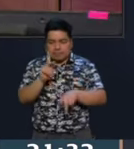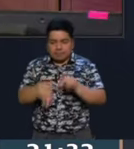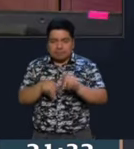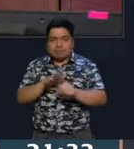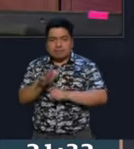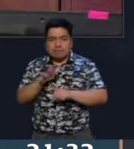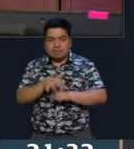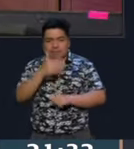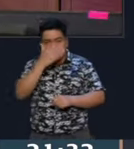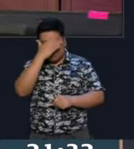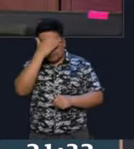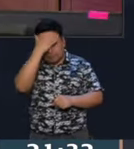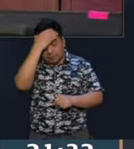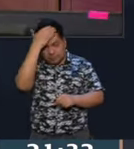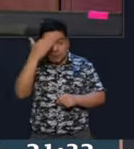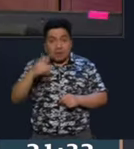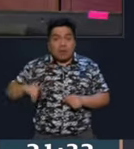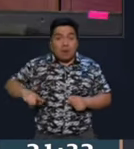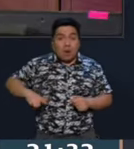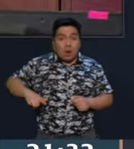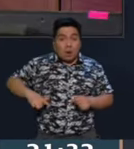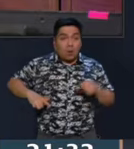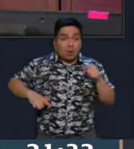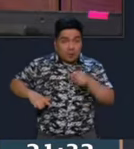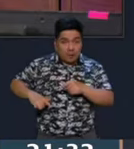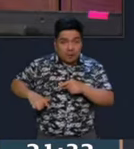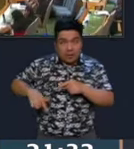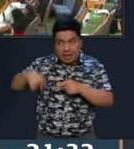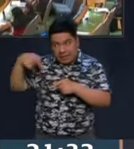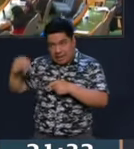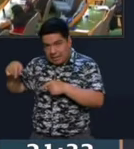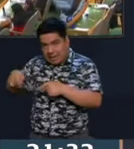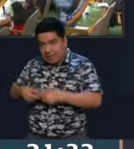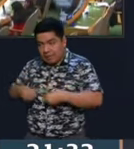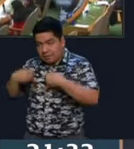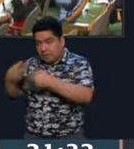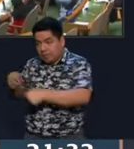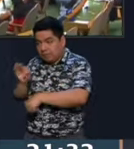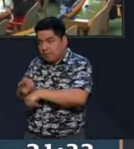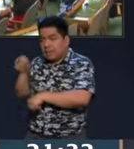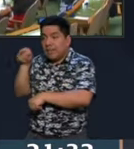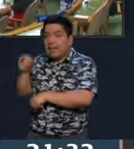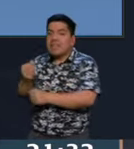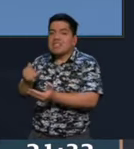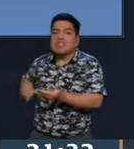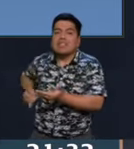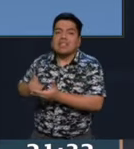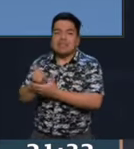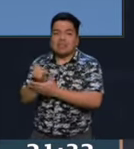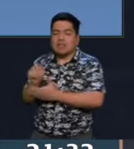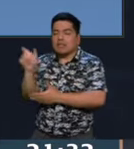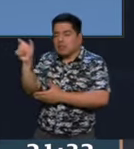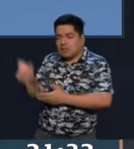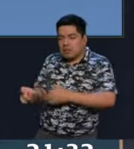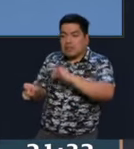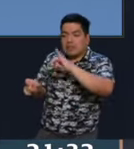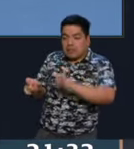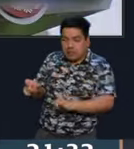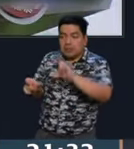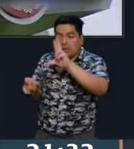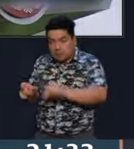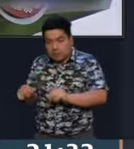político. Y después, el mismo artículo 4 de esa misma convención, lo habíamos platicado antes, Uh -huh. dice que es